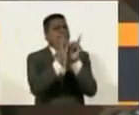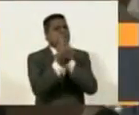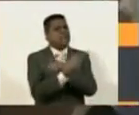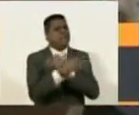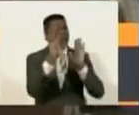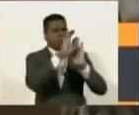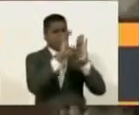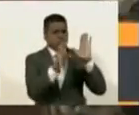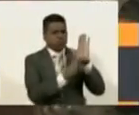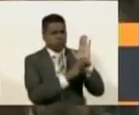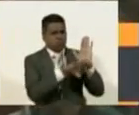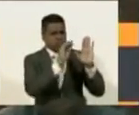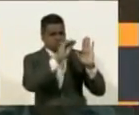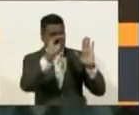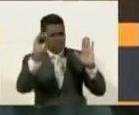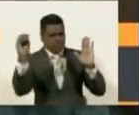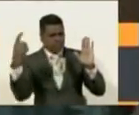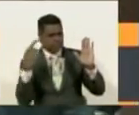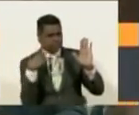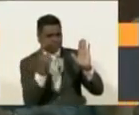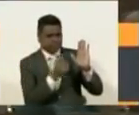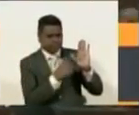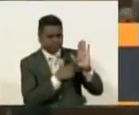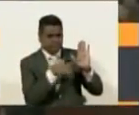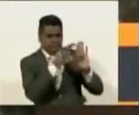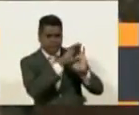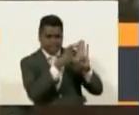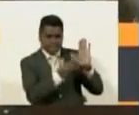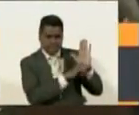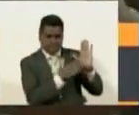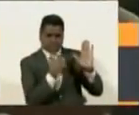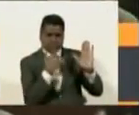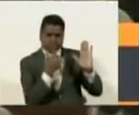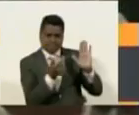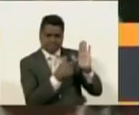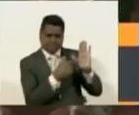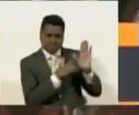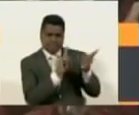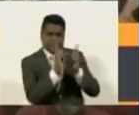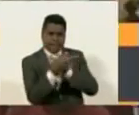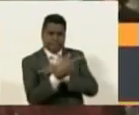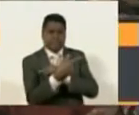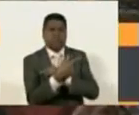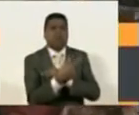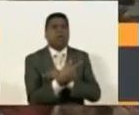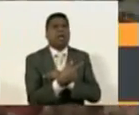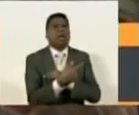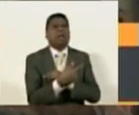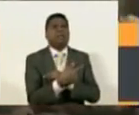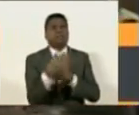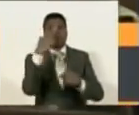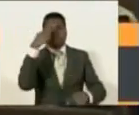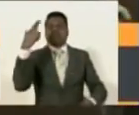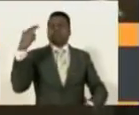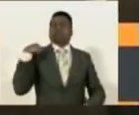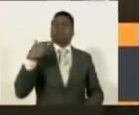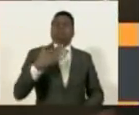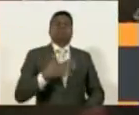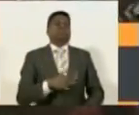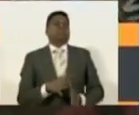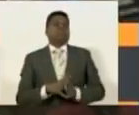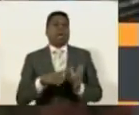ellos? La constituyente de los grupos de poder. La constituyente de la burguesía,